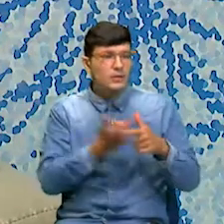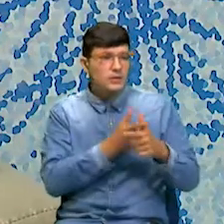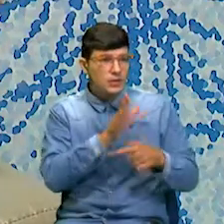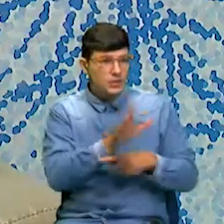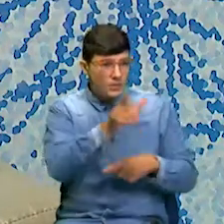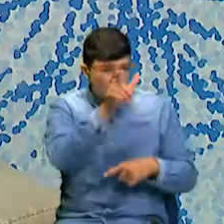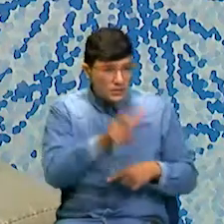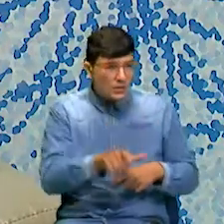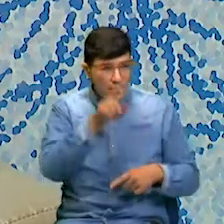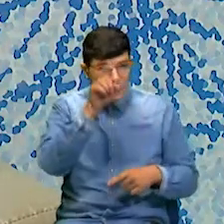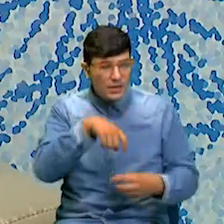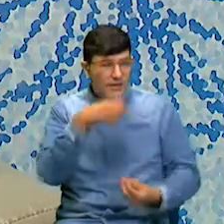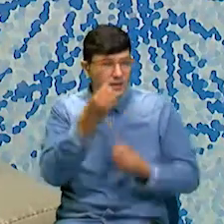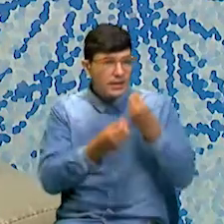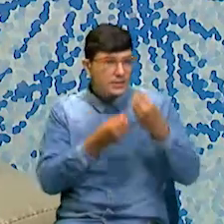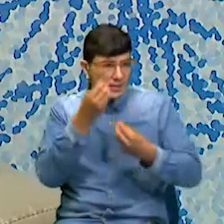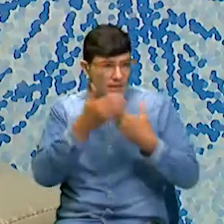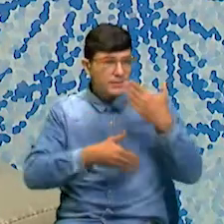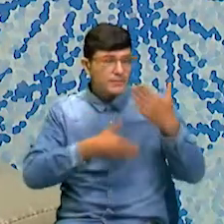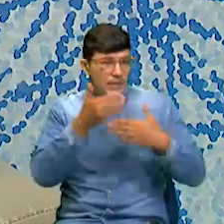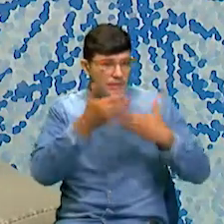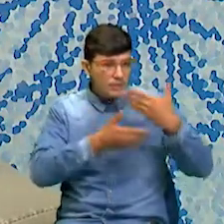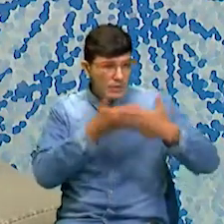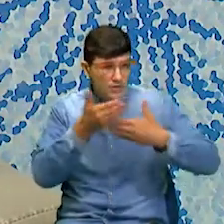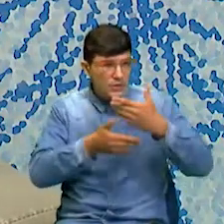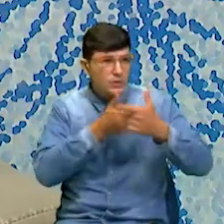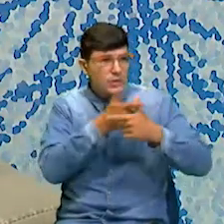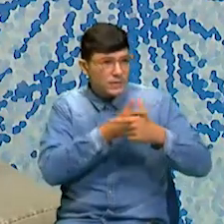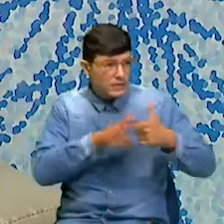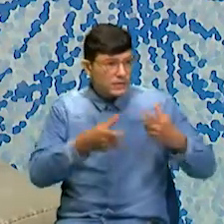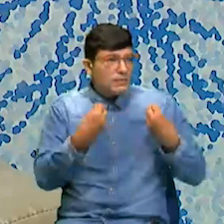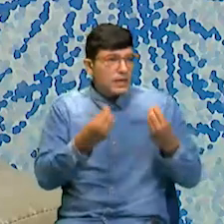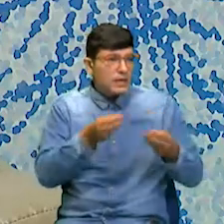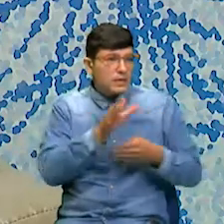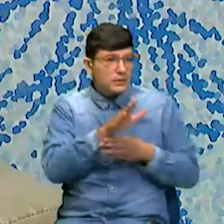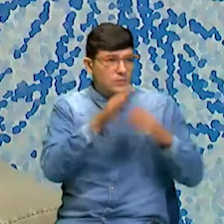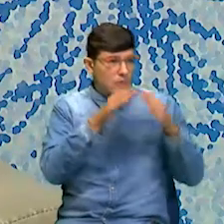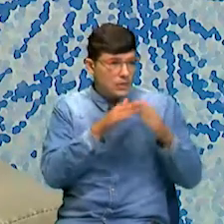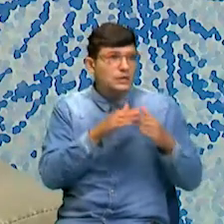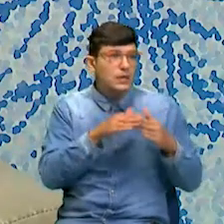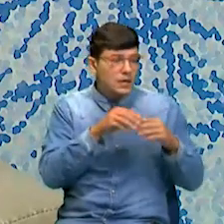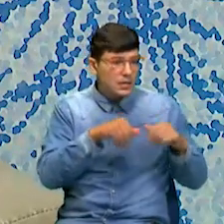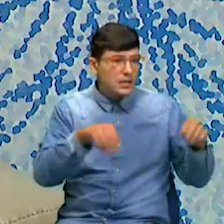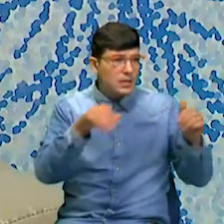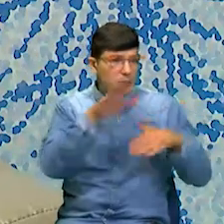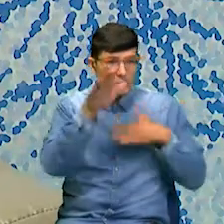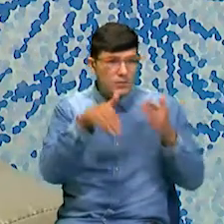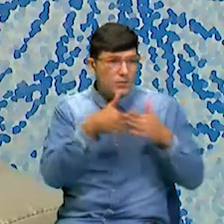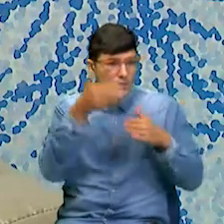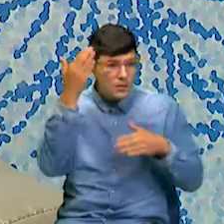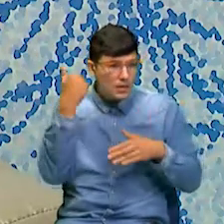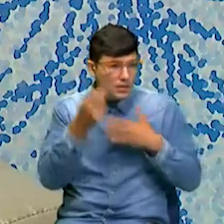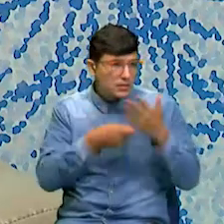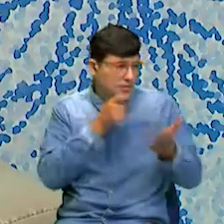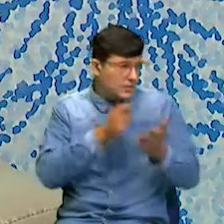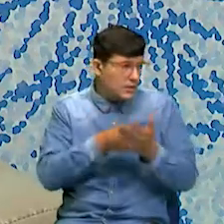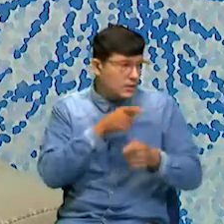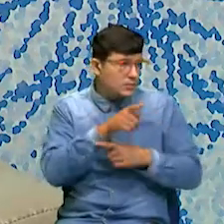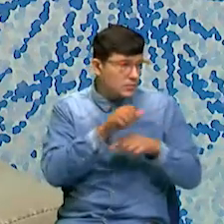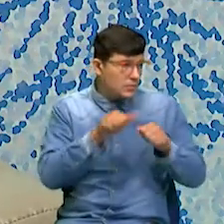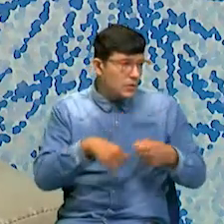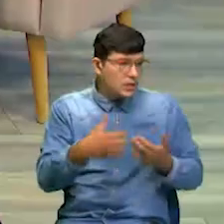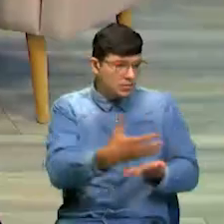es iniciar el proceso divisorio, sí, para que se remate el bien, él cobre todo lo que ha pagado y pues